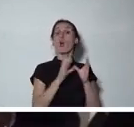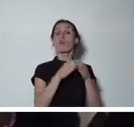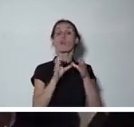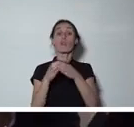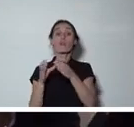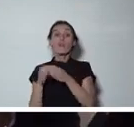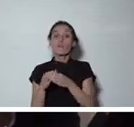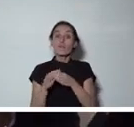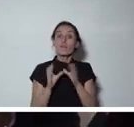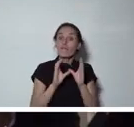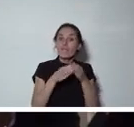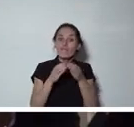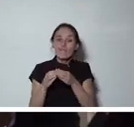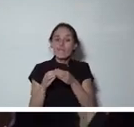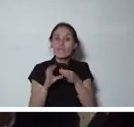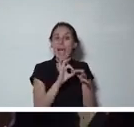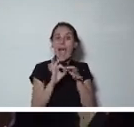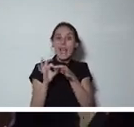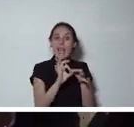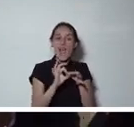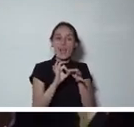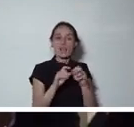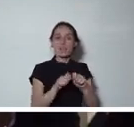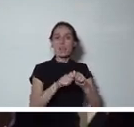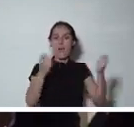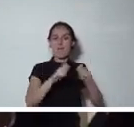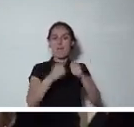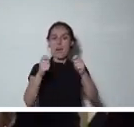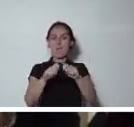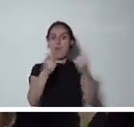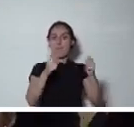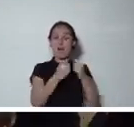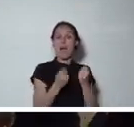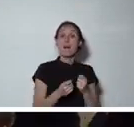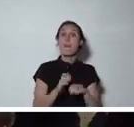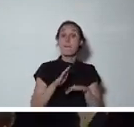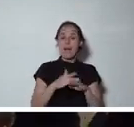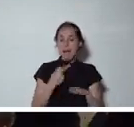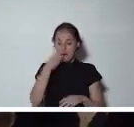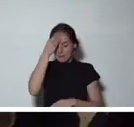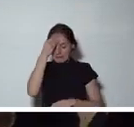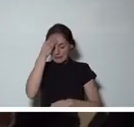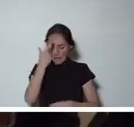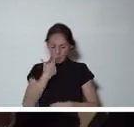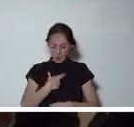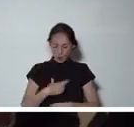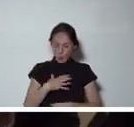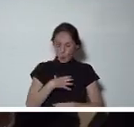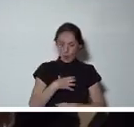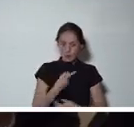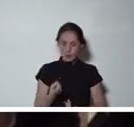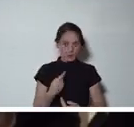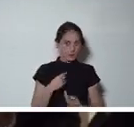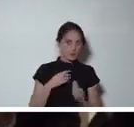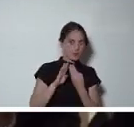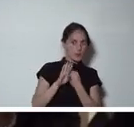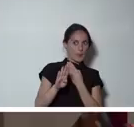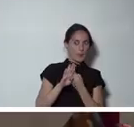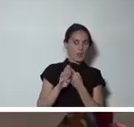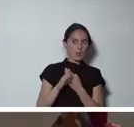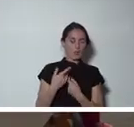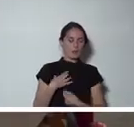desconfiemos del vecino de la vecina que no queramos entrar en el ascensor o en el portal con nuestro vecino con nuestra vecina más si es una persona